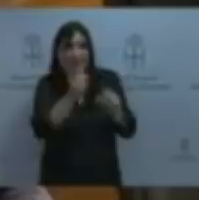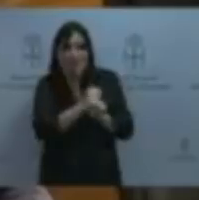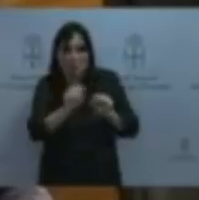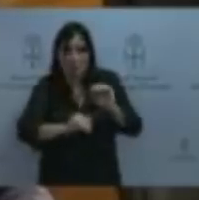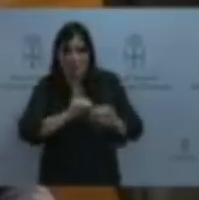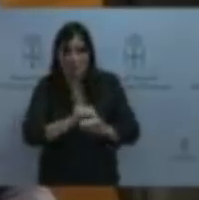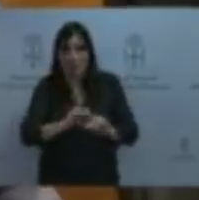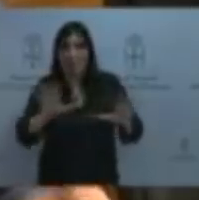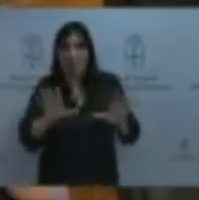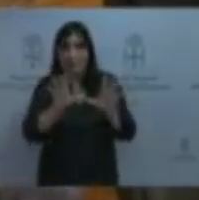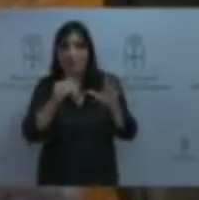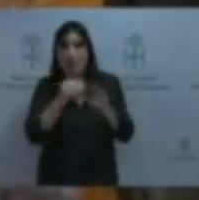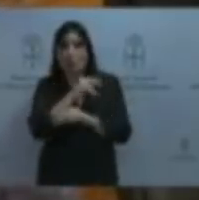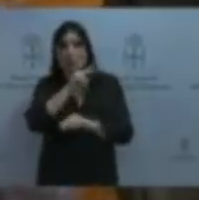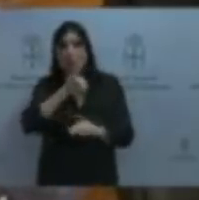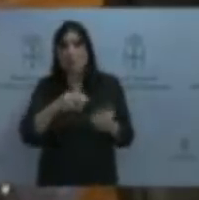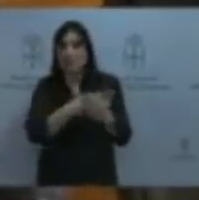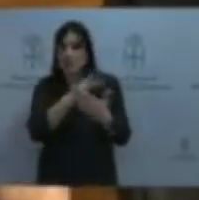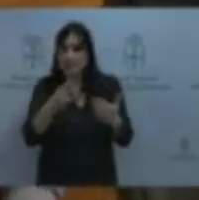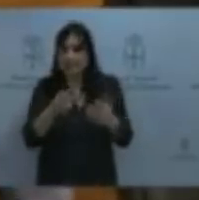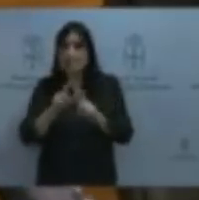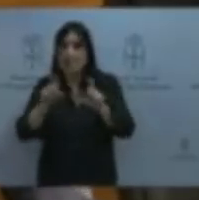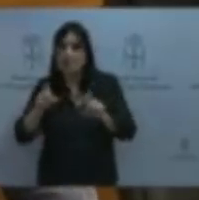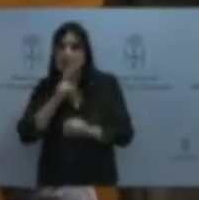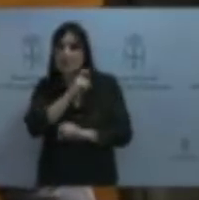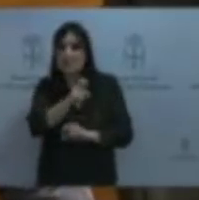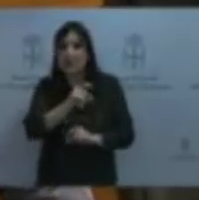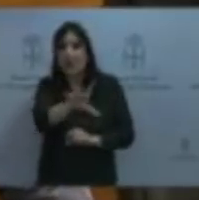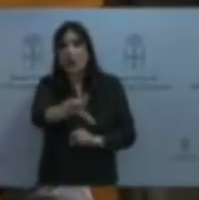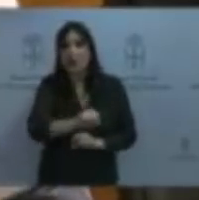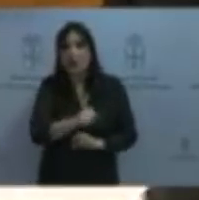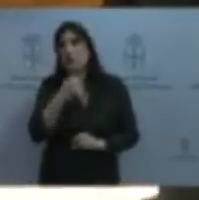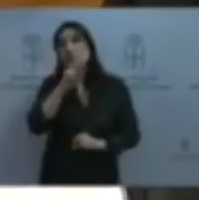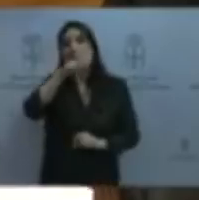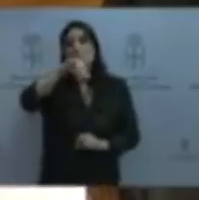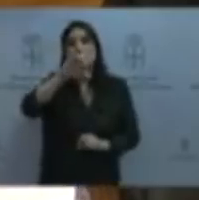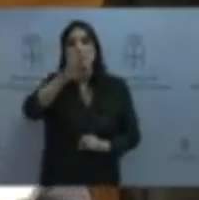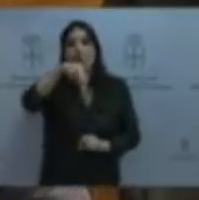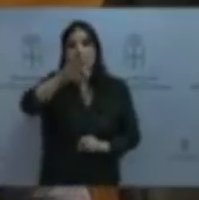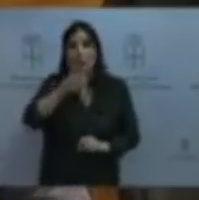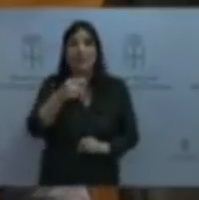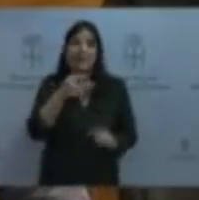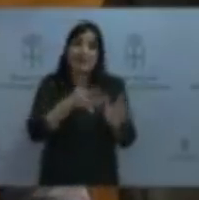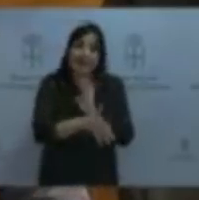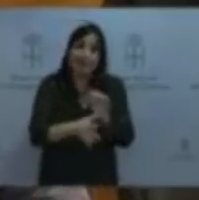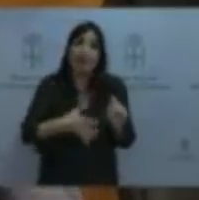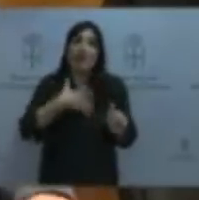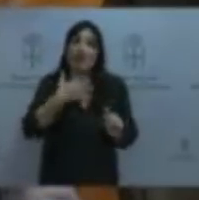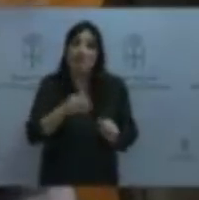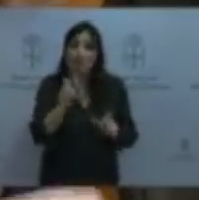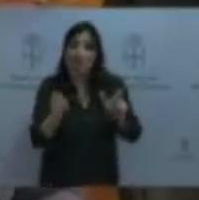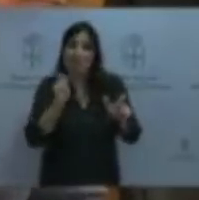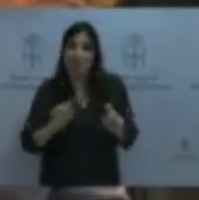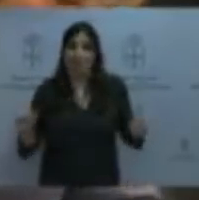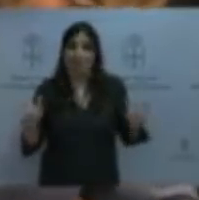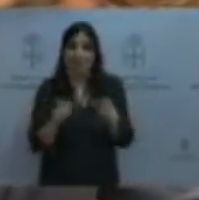desde Madison que la empresa adjudicataria había sido Unísono, lo que suponía la posibilidad de reducir la plantilla en un 10%. Pocos